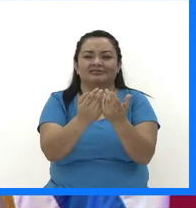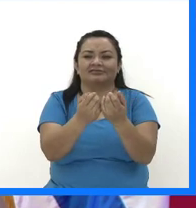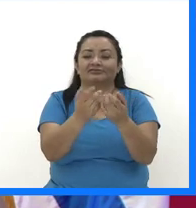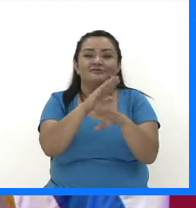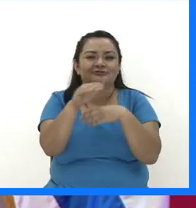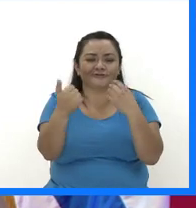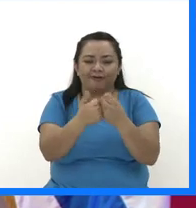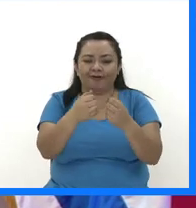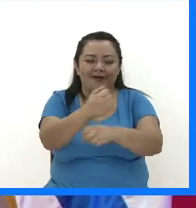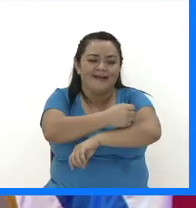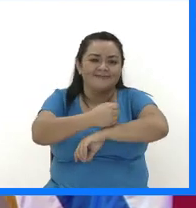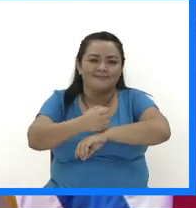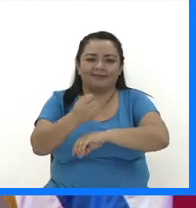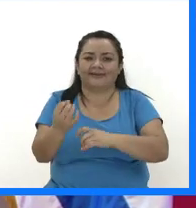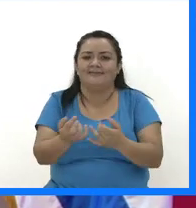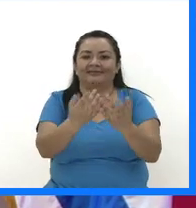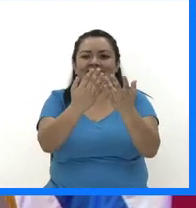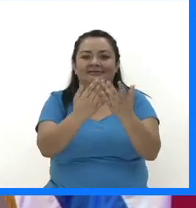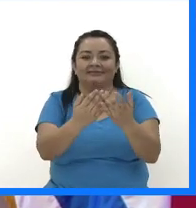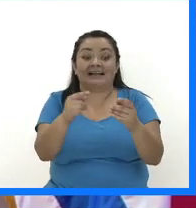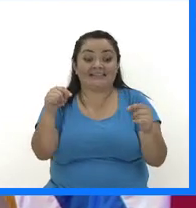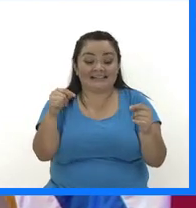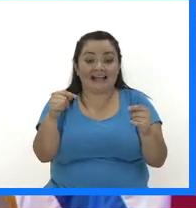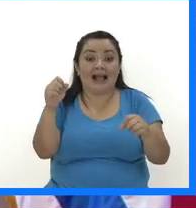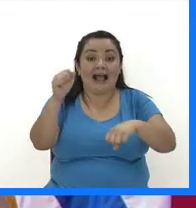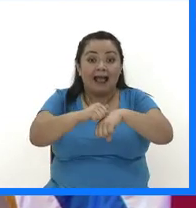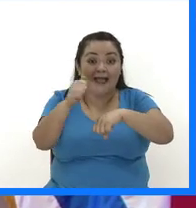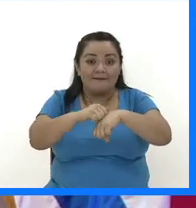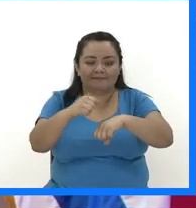buey consumió las piedras